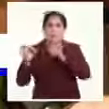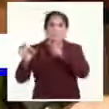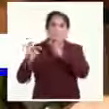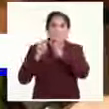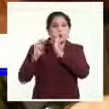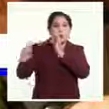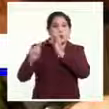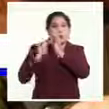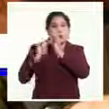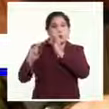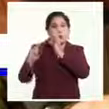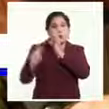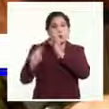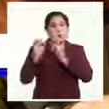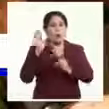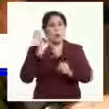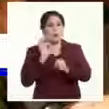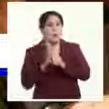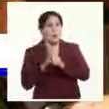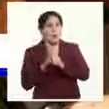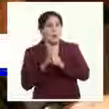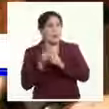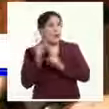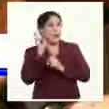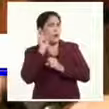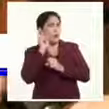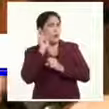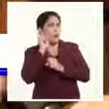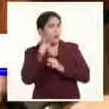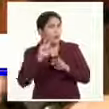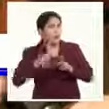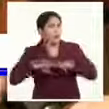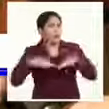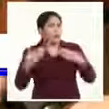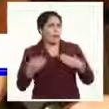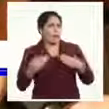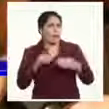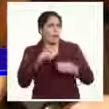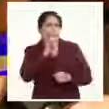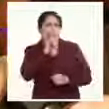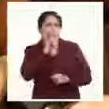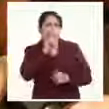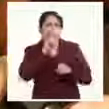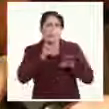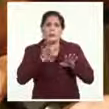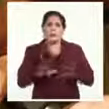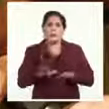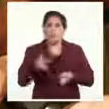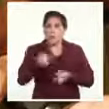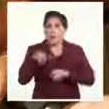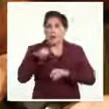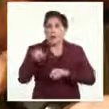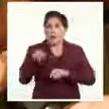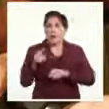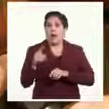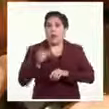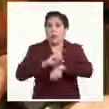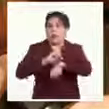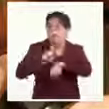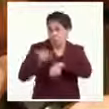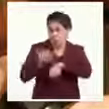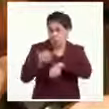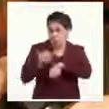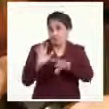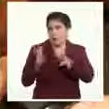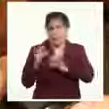era músico, hacía un acorde. Después del acorde quedaba en el éter un sonido parecido al que hoy hace un tic-tac, el que hoy hace